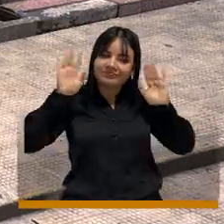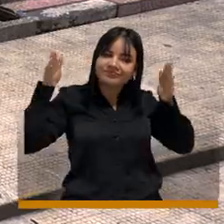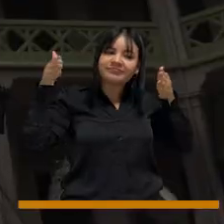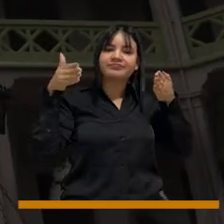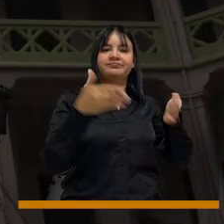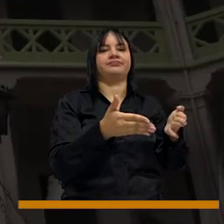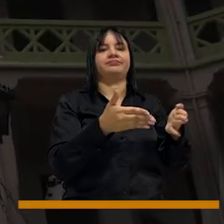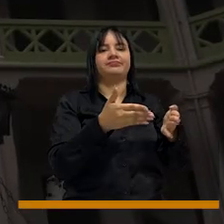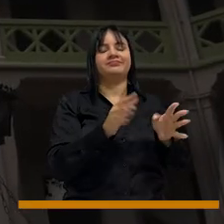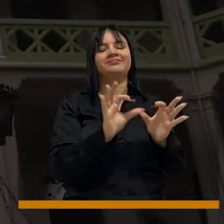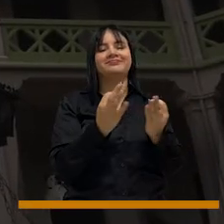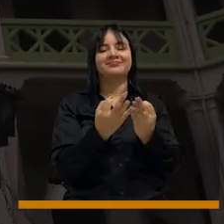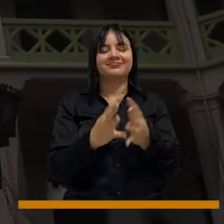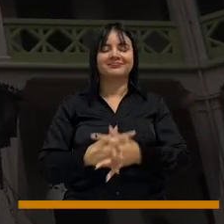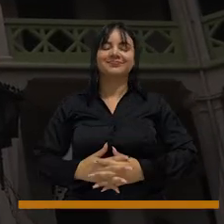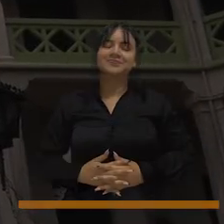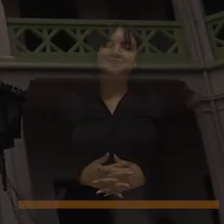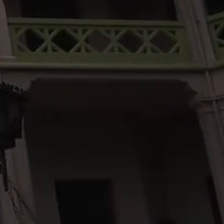para la